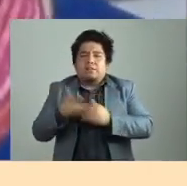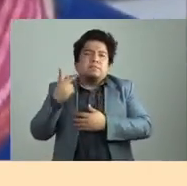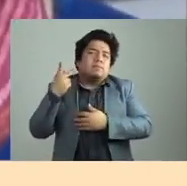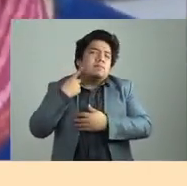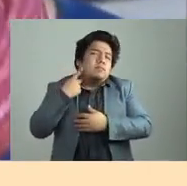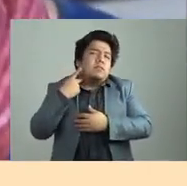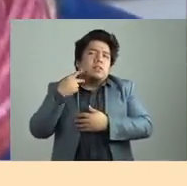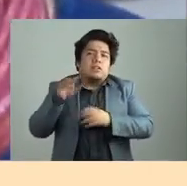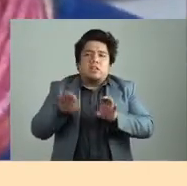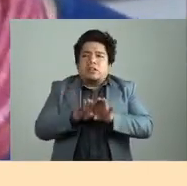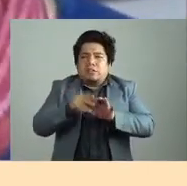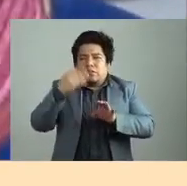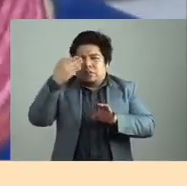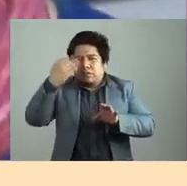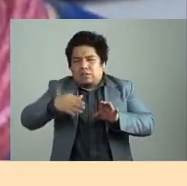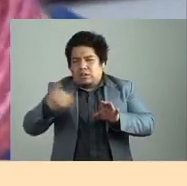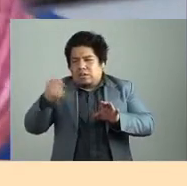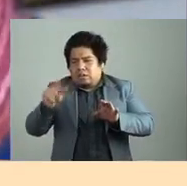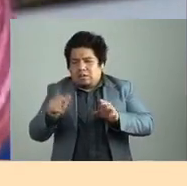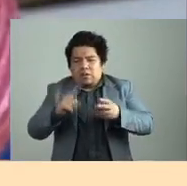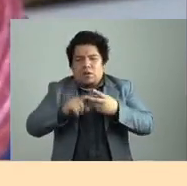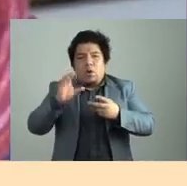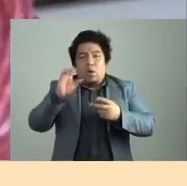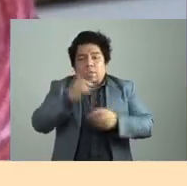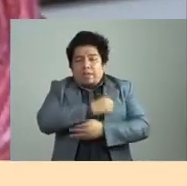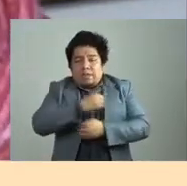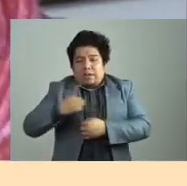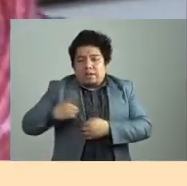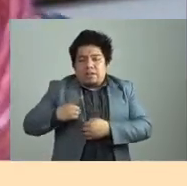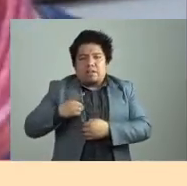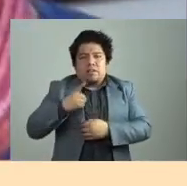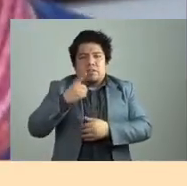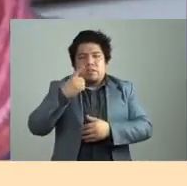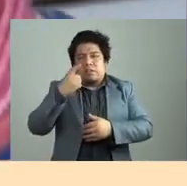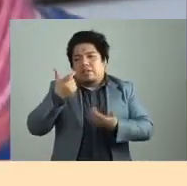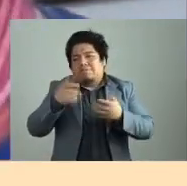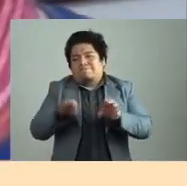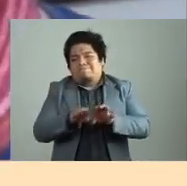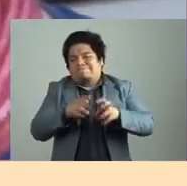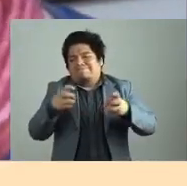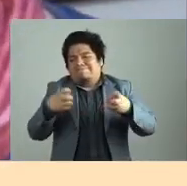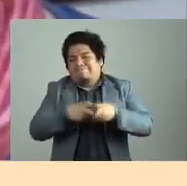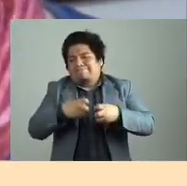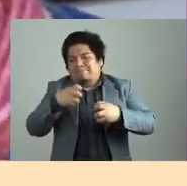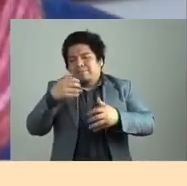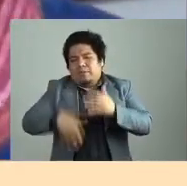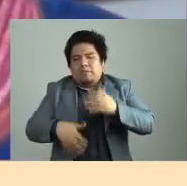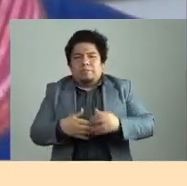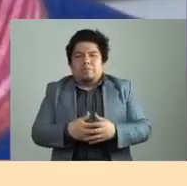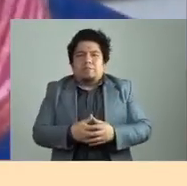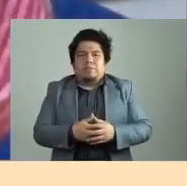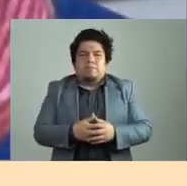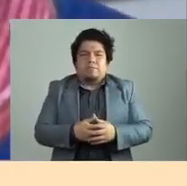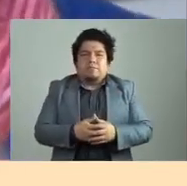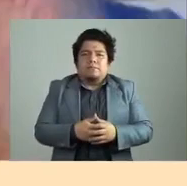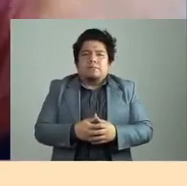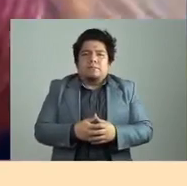ajuste estructurales de la crisis de la deuda entonces no fue